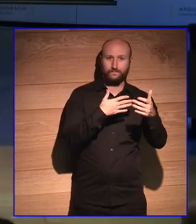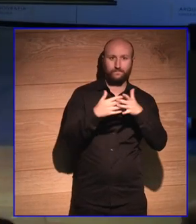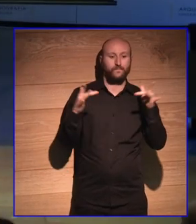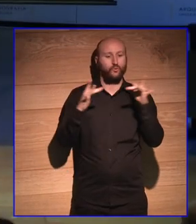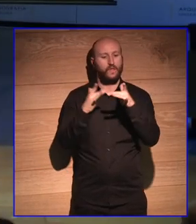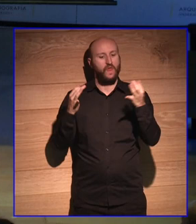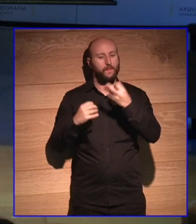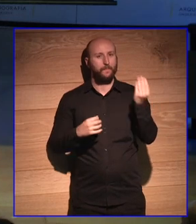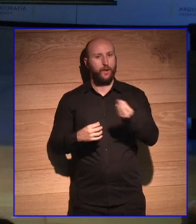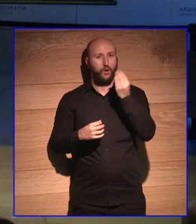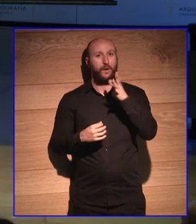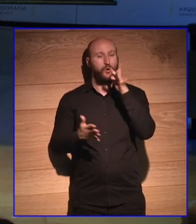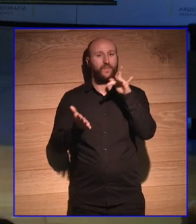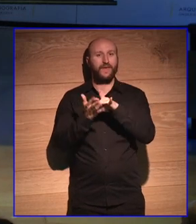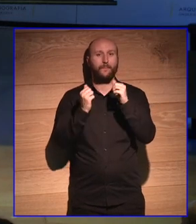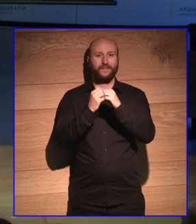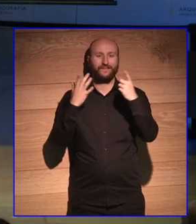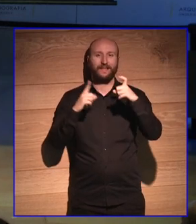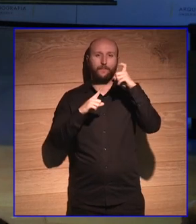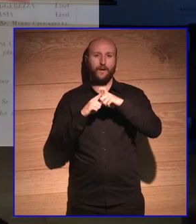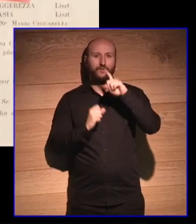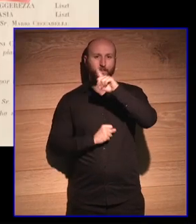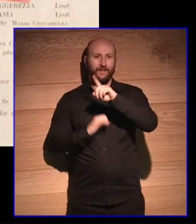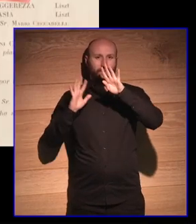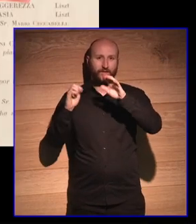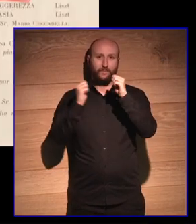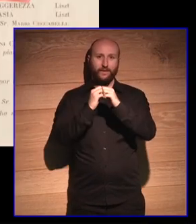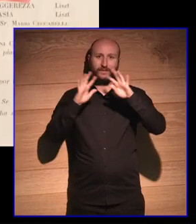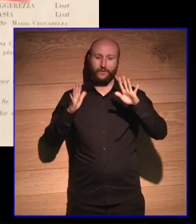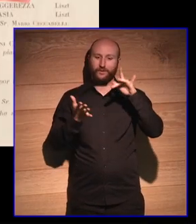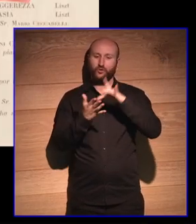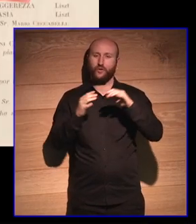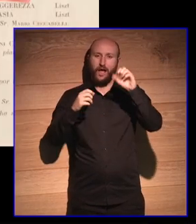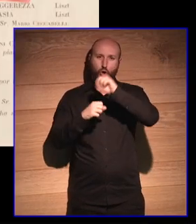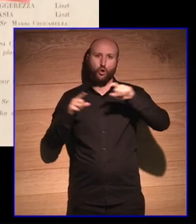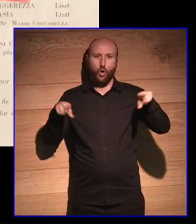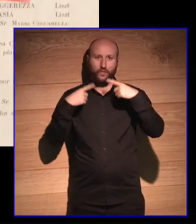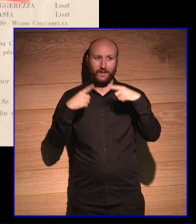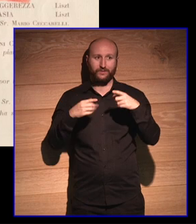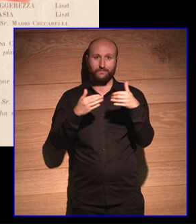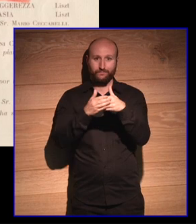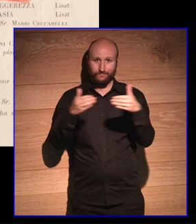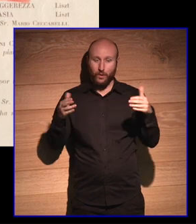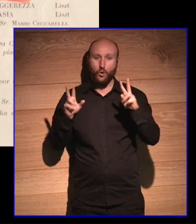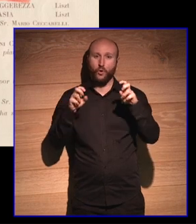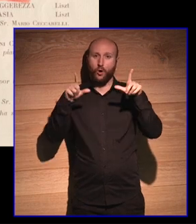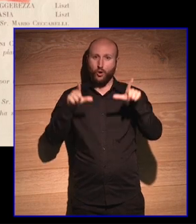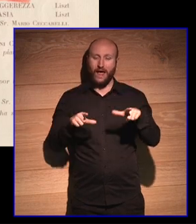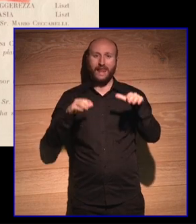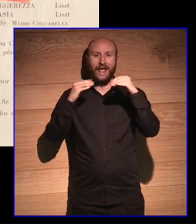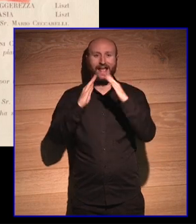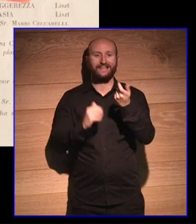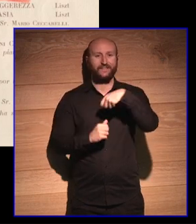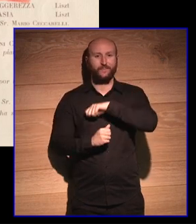ya que el 26 de mayo de 1929 se organizó un concierto con motivo de la inauguración del nuevo local de la casa de españa en